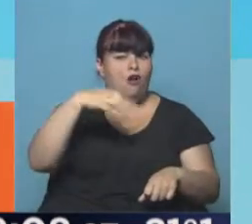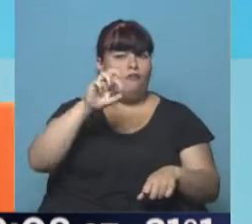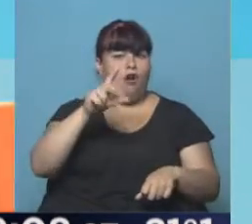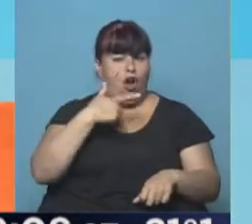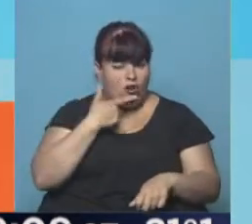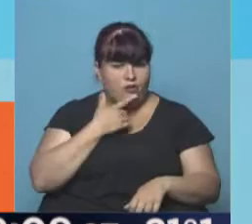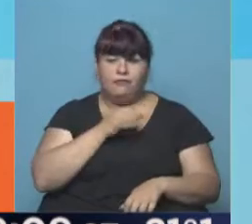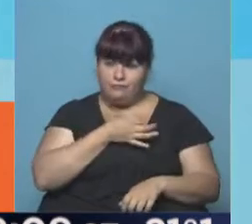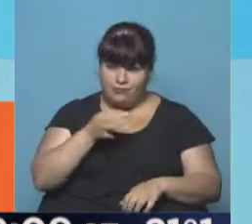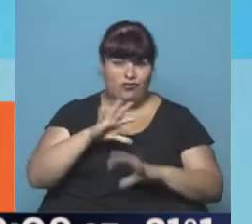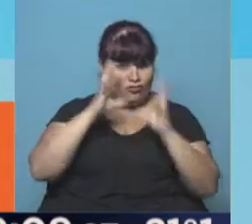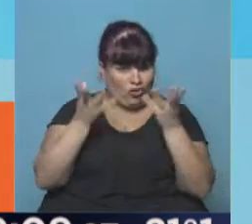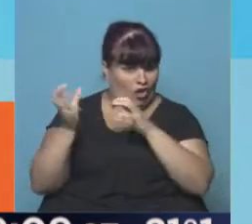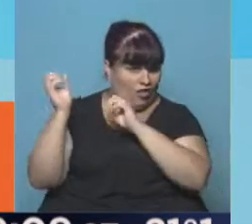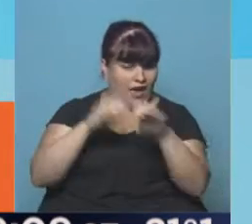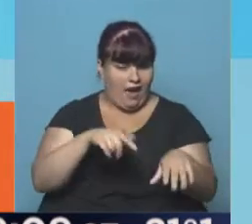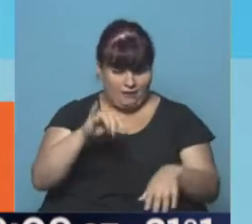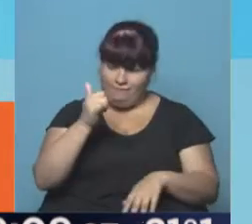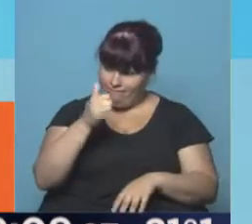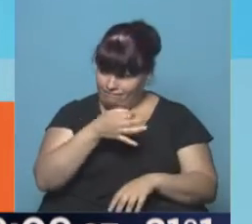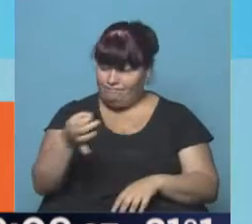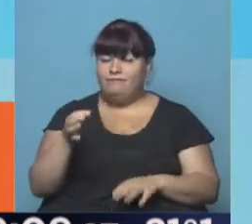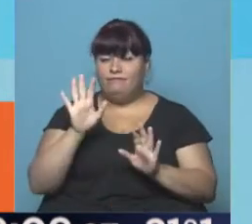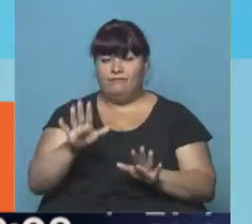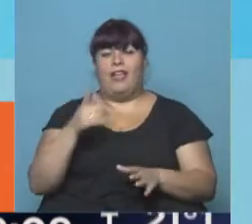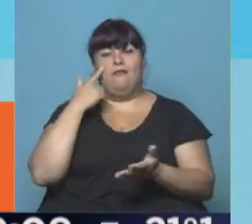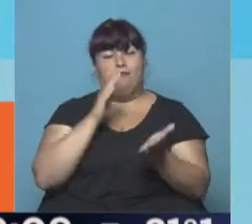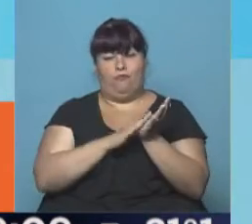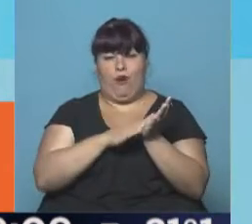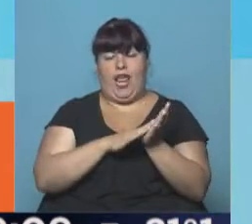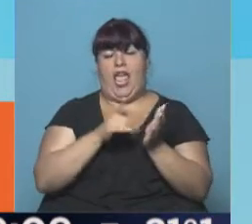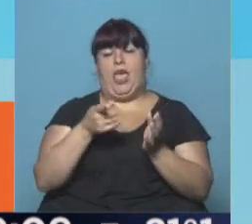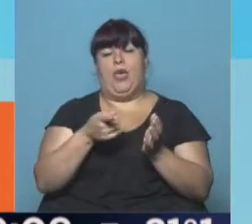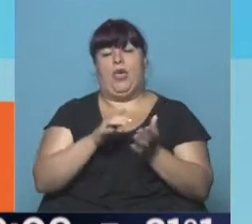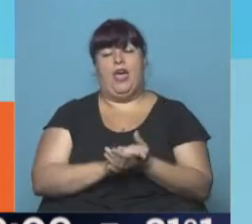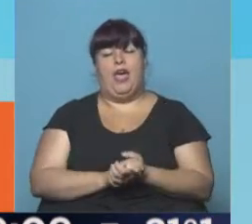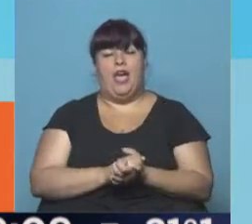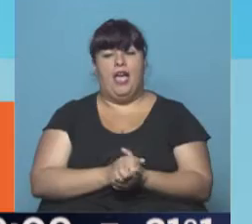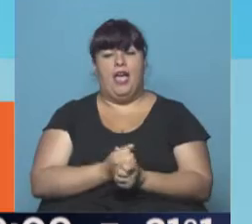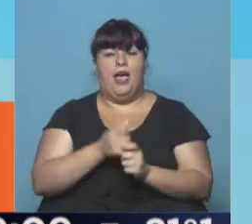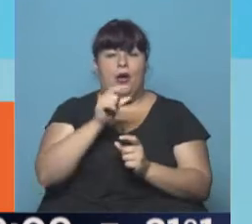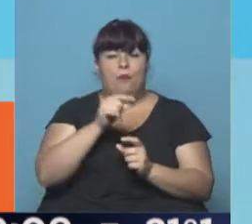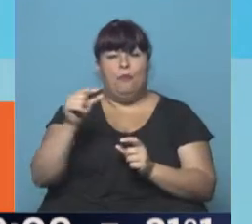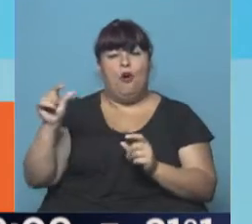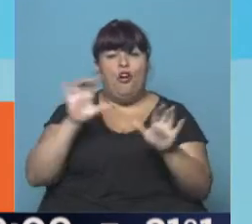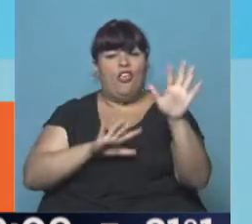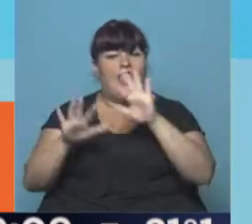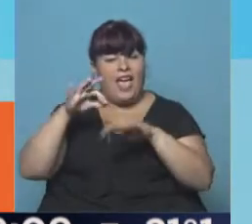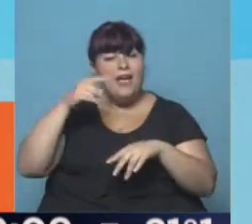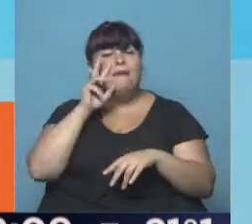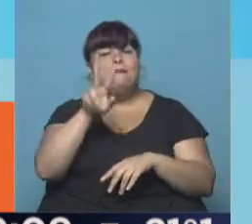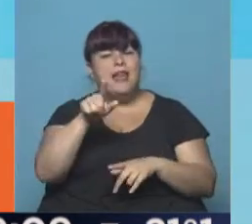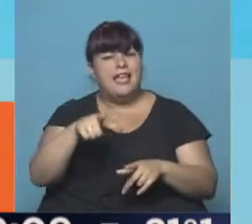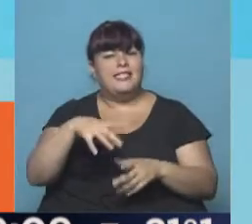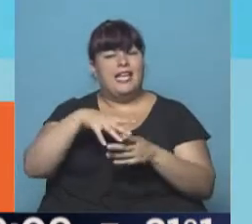¿verdad? Exacto. Todo eso vino aquí. Exactamente, y bueno, y está registrado en cada pedacito de la arquitectura. Eso que vemos